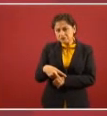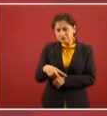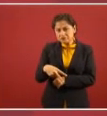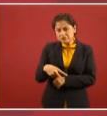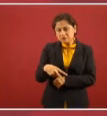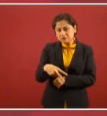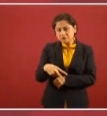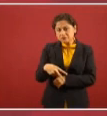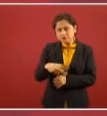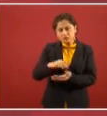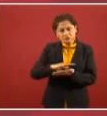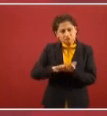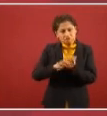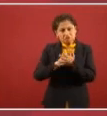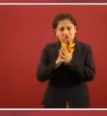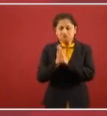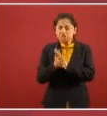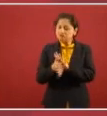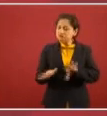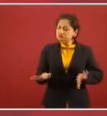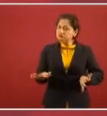sometido